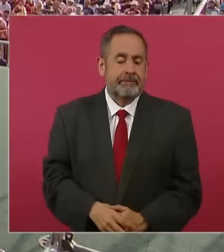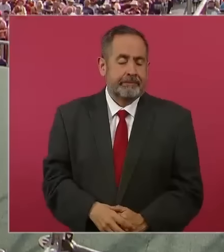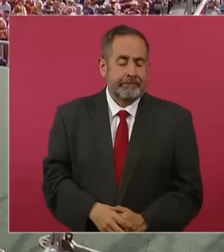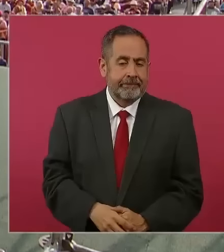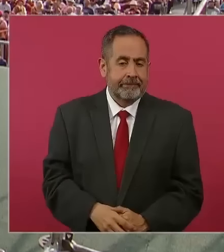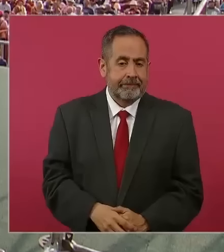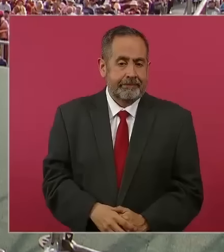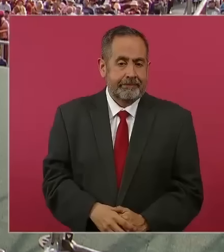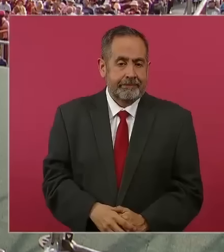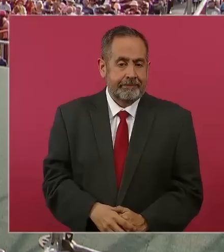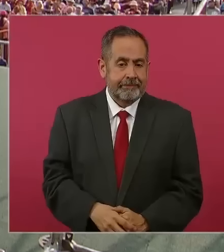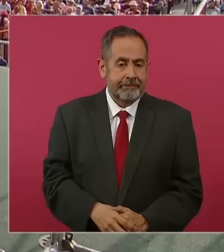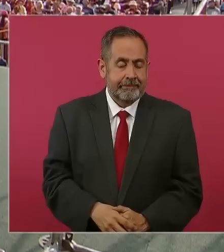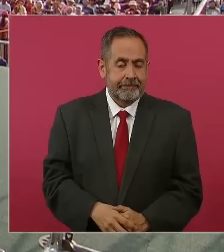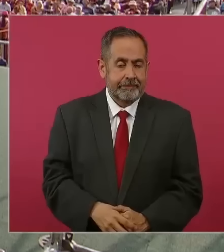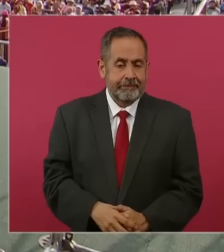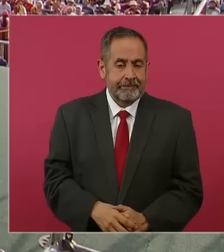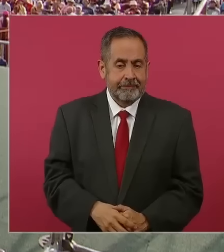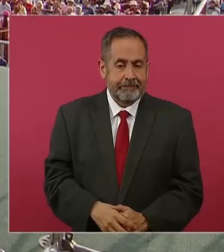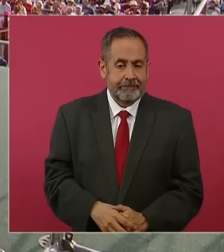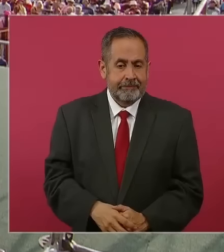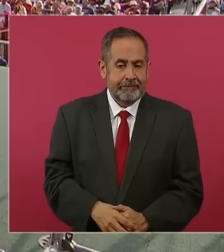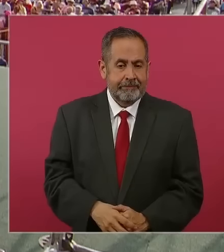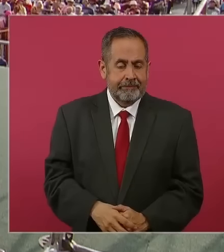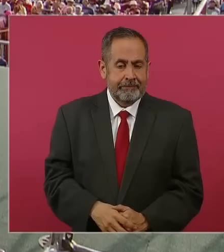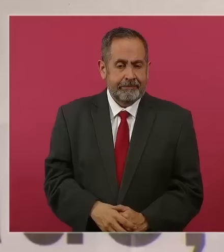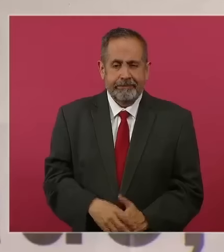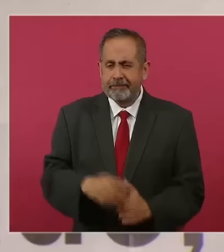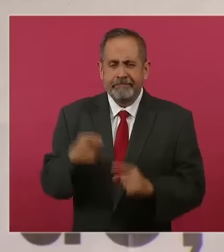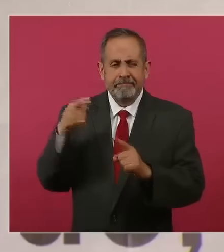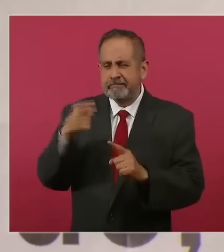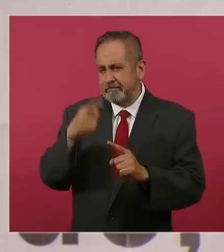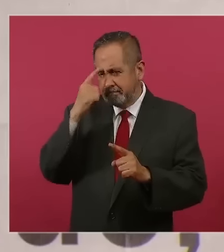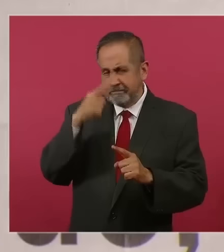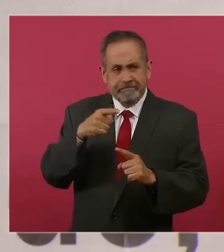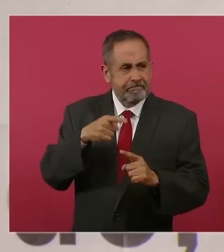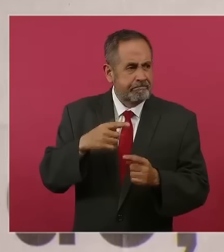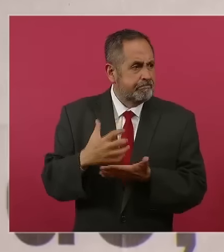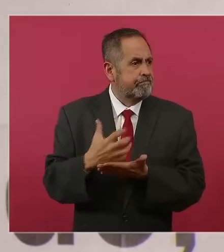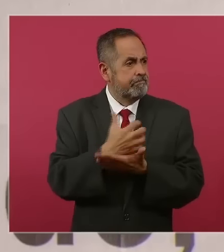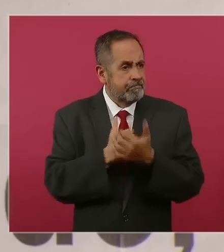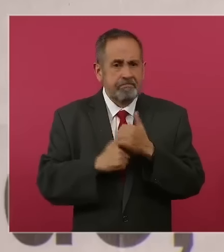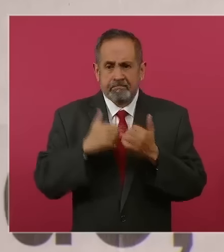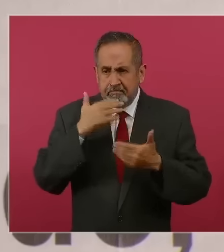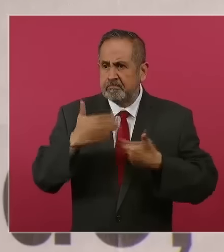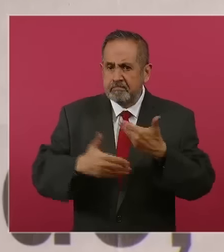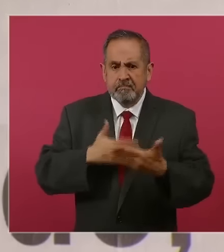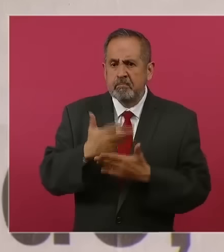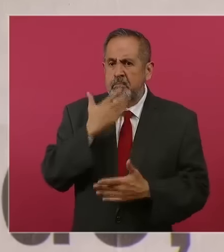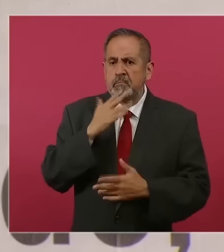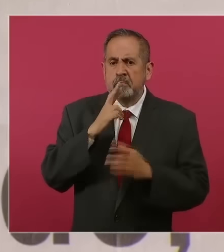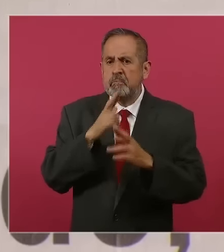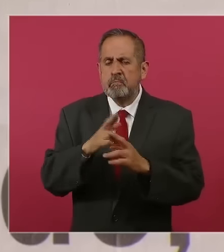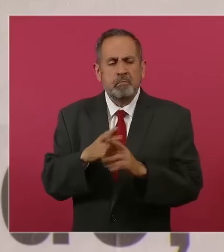¿Cuál ha sido la clave para lograr todos estos resultados?